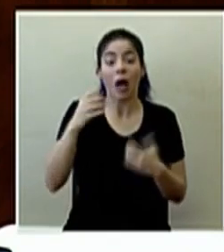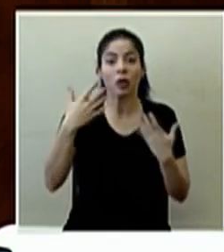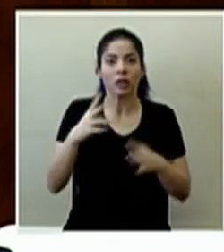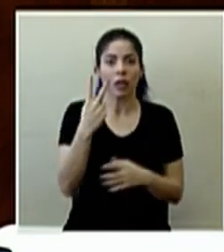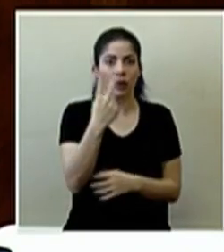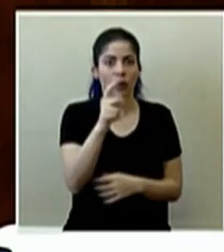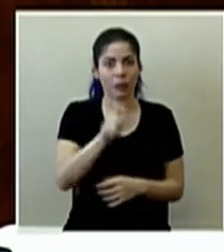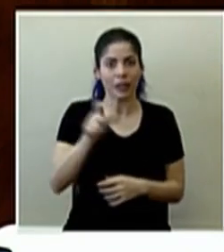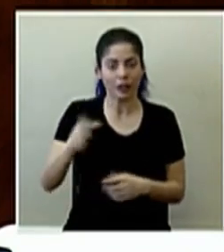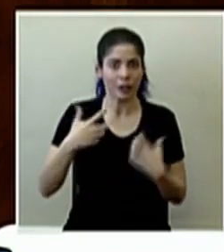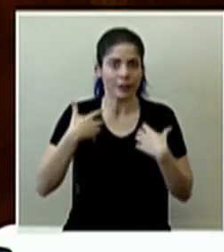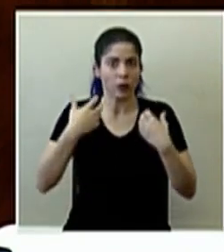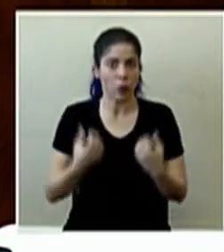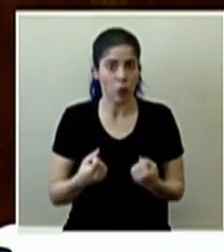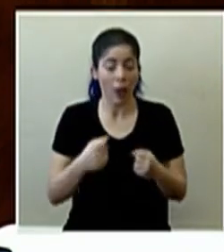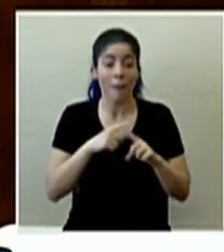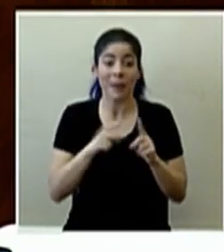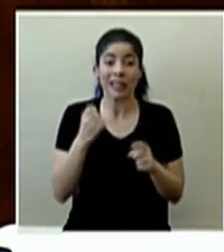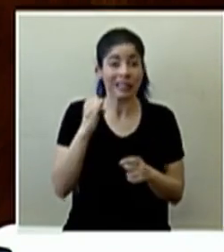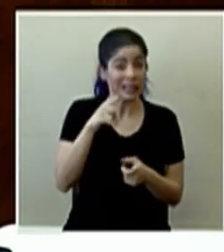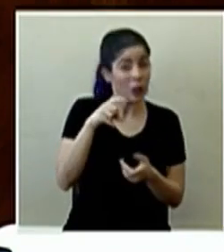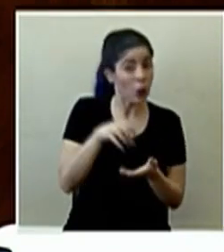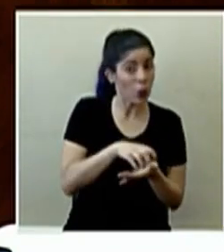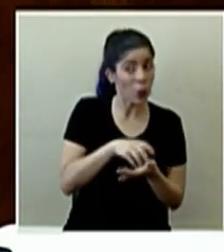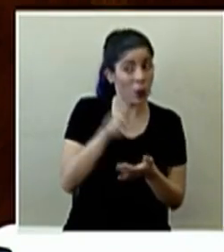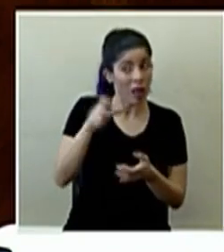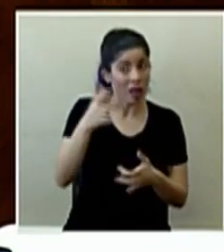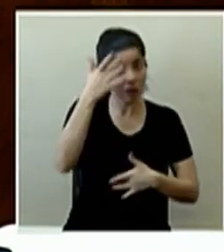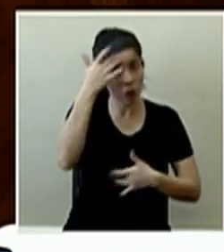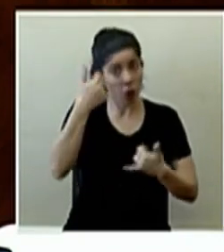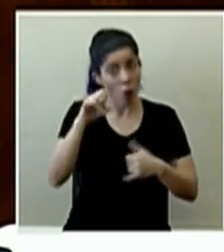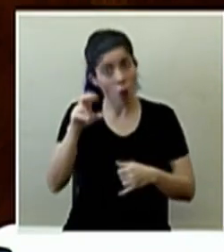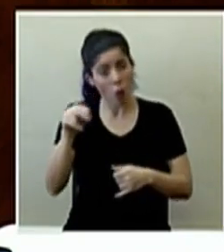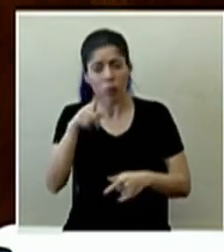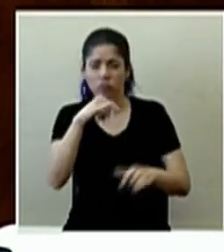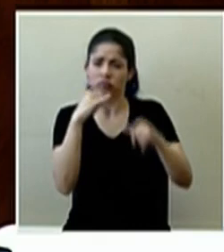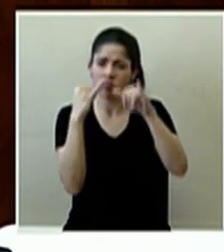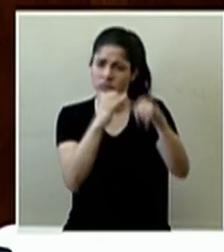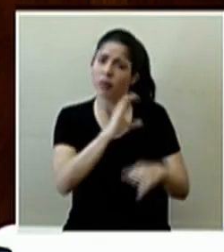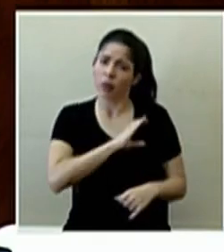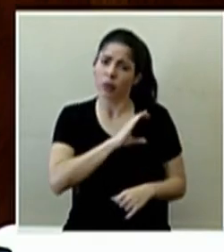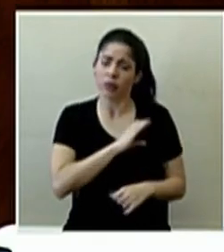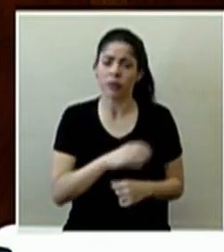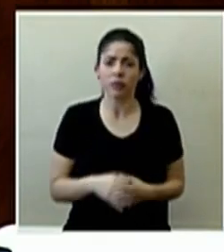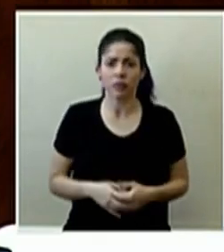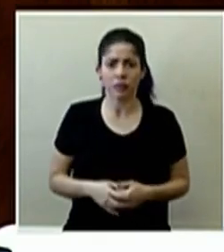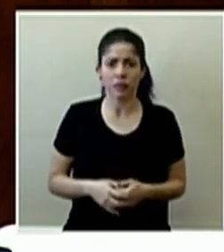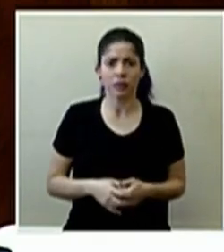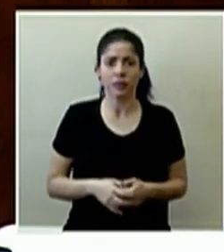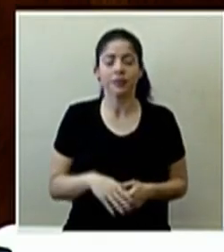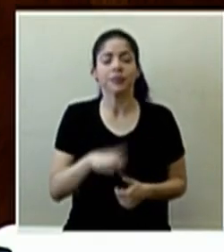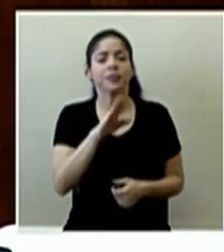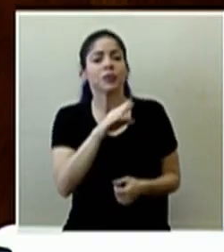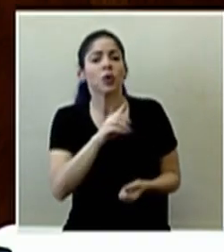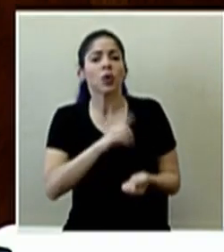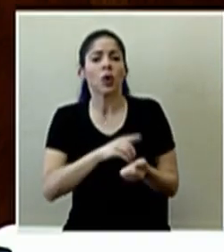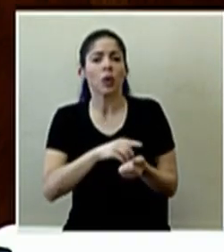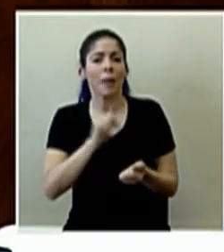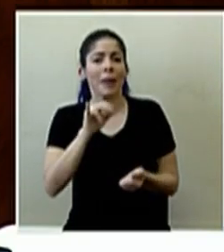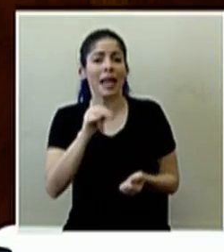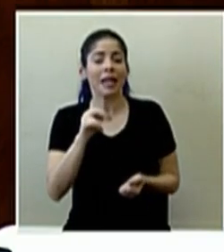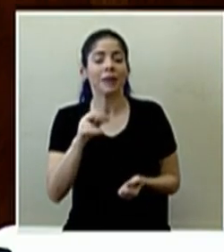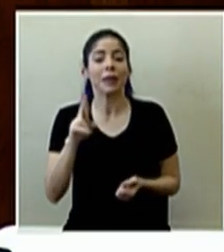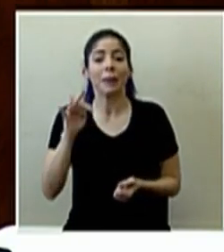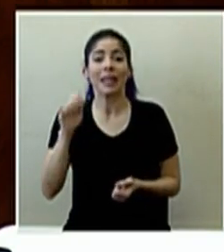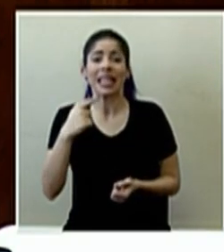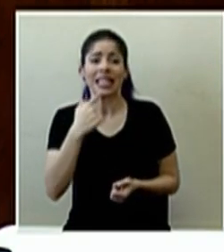2 personas, pero ante la duda, pues que se ponga la denuncia ante la fuerza pública. Doctor Marín, Repretel consulta, todos